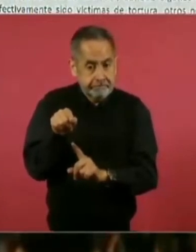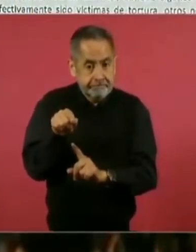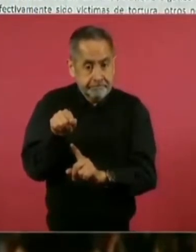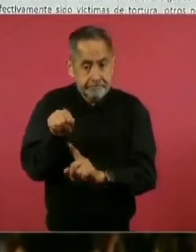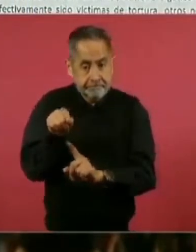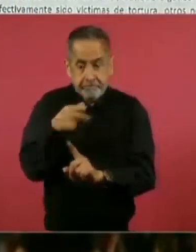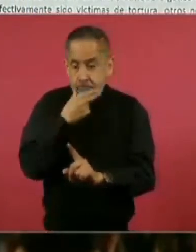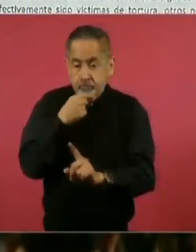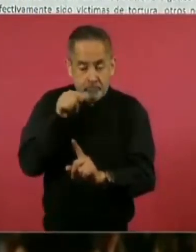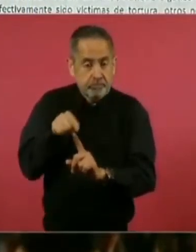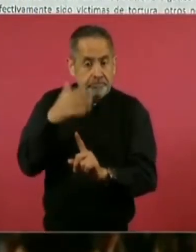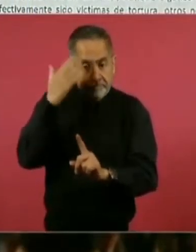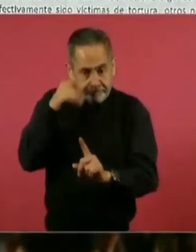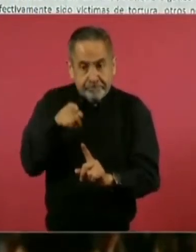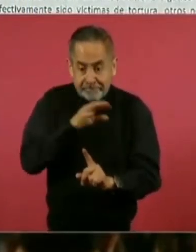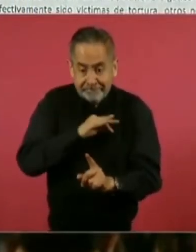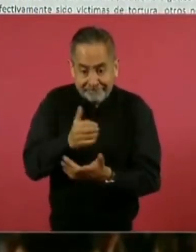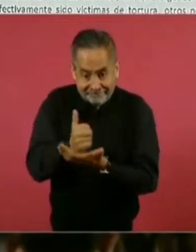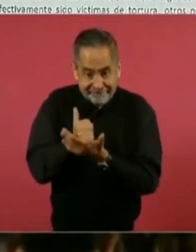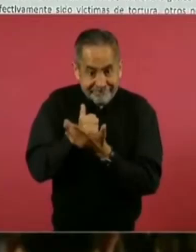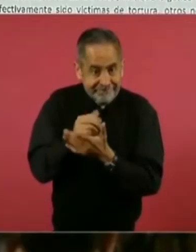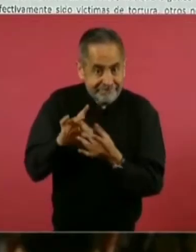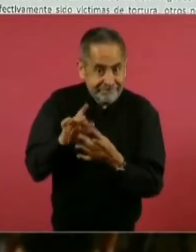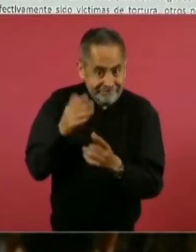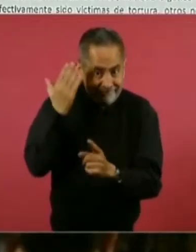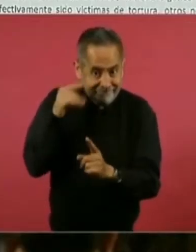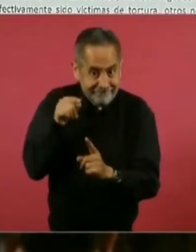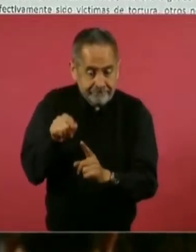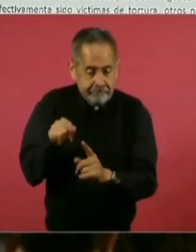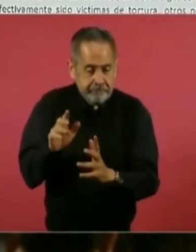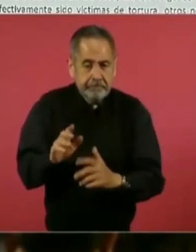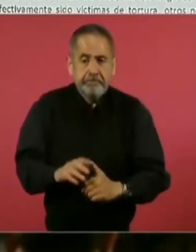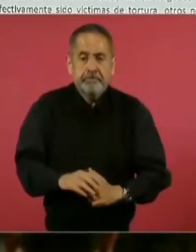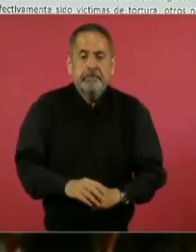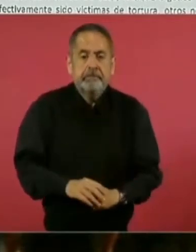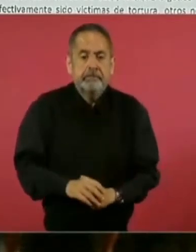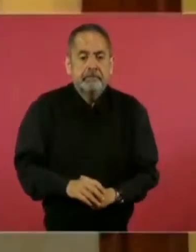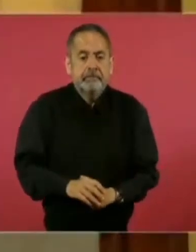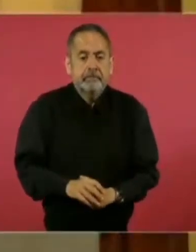él podía ayudar en esto,